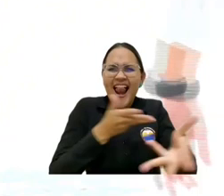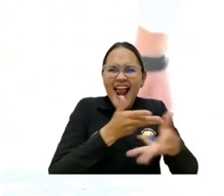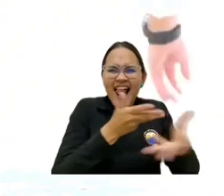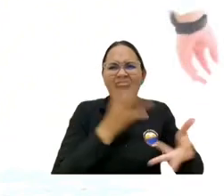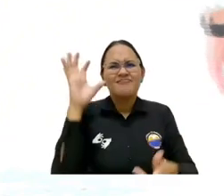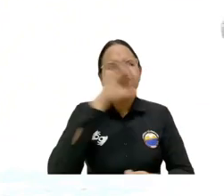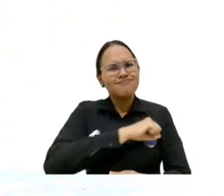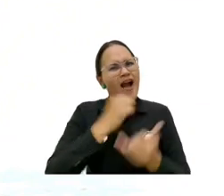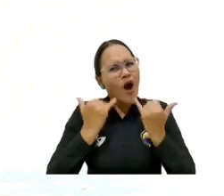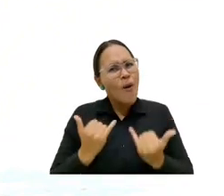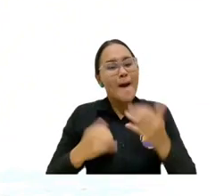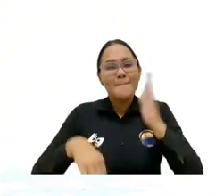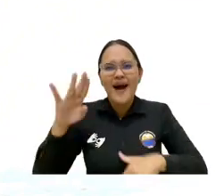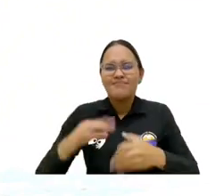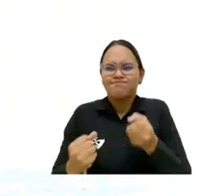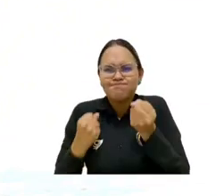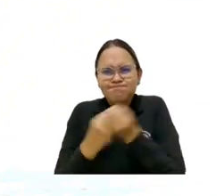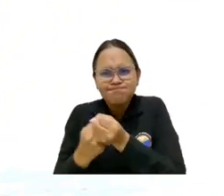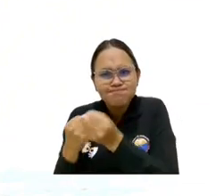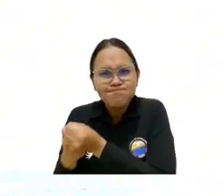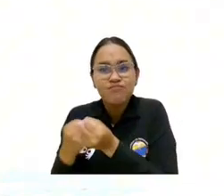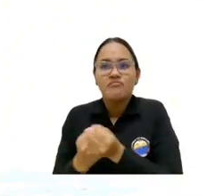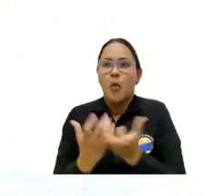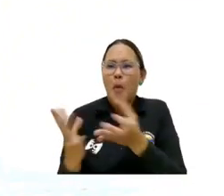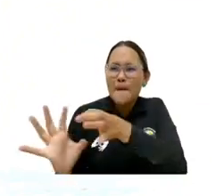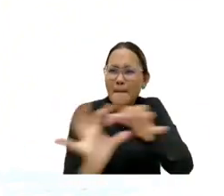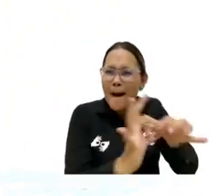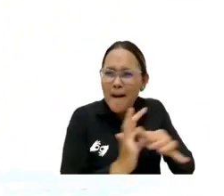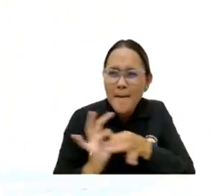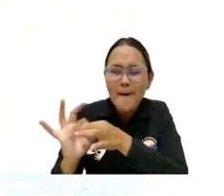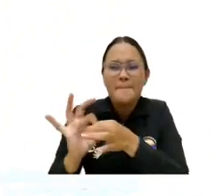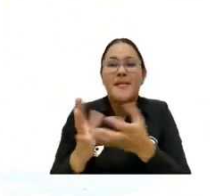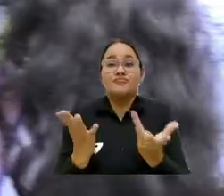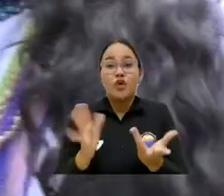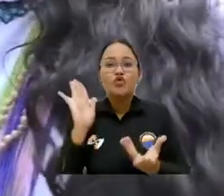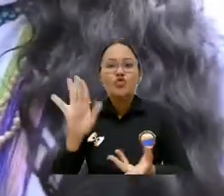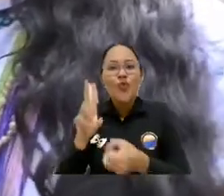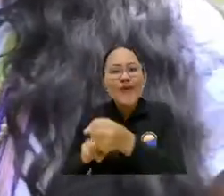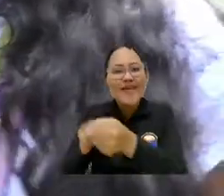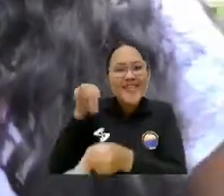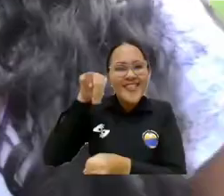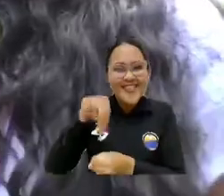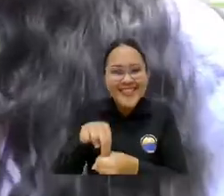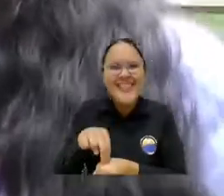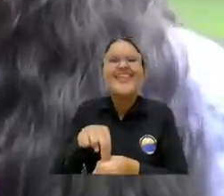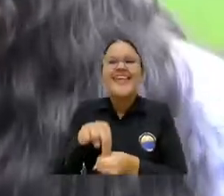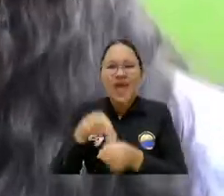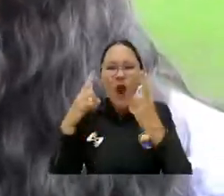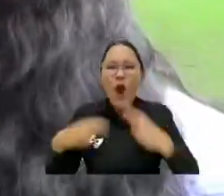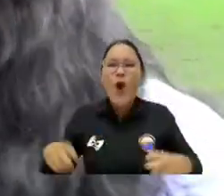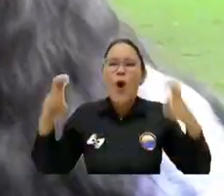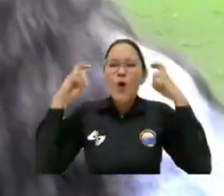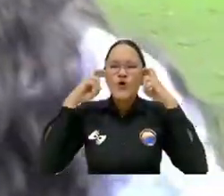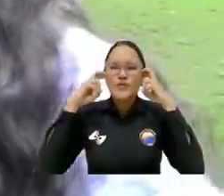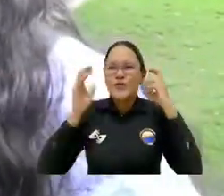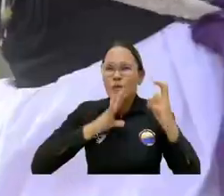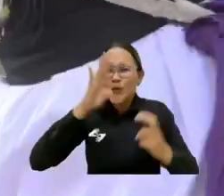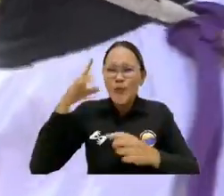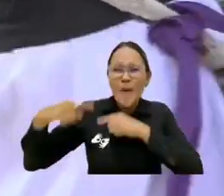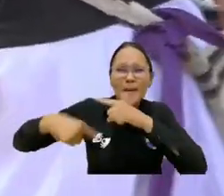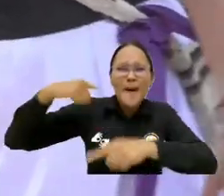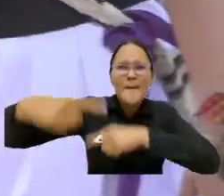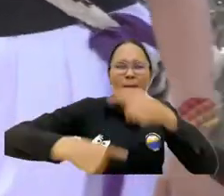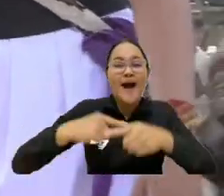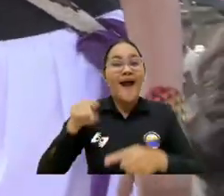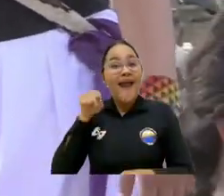hay también un mayor apoyo, un mayor articulación con el saber indígena, con el conocimiento ancestral,